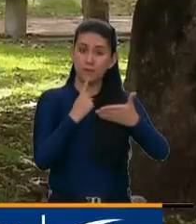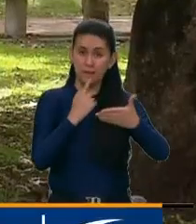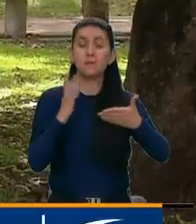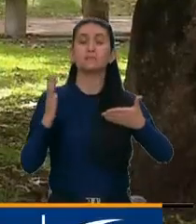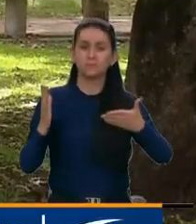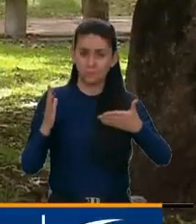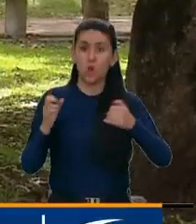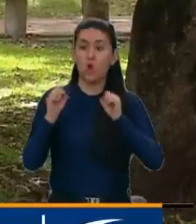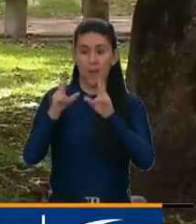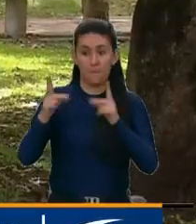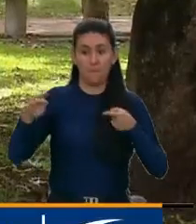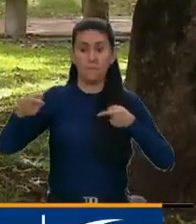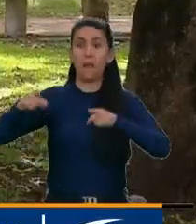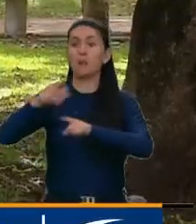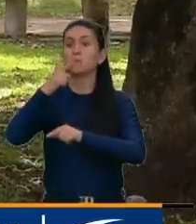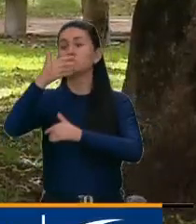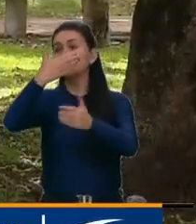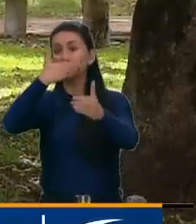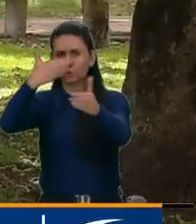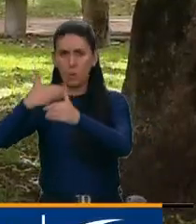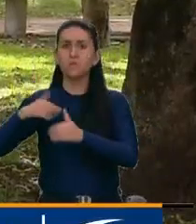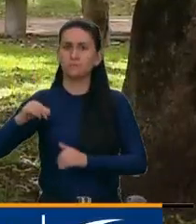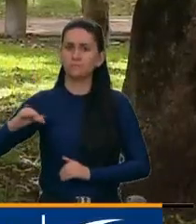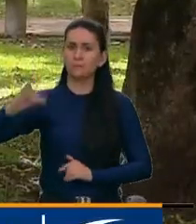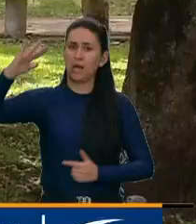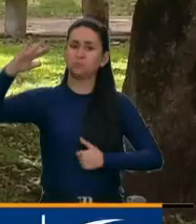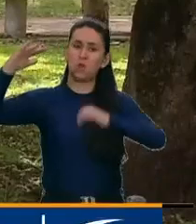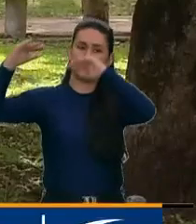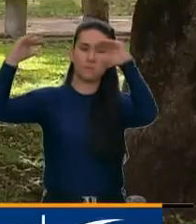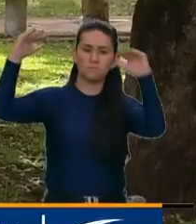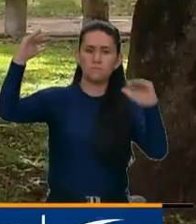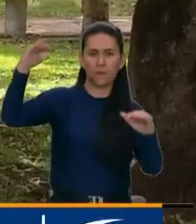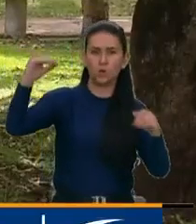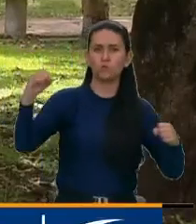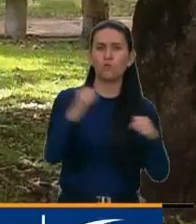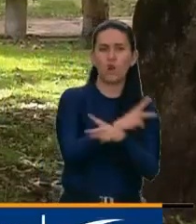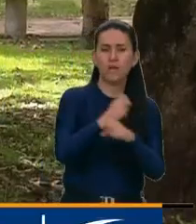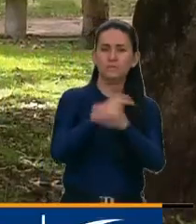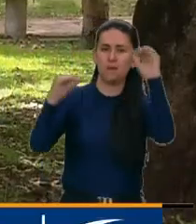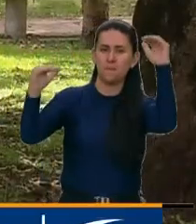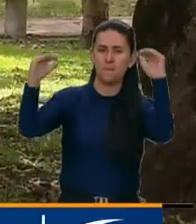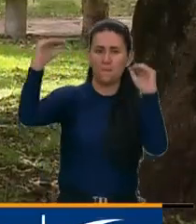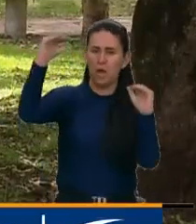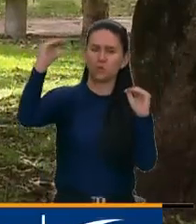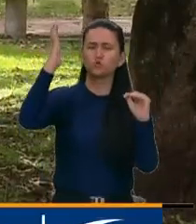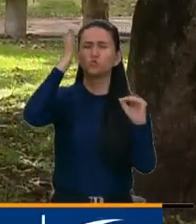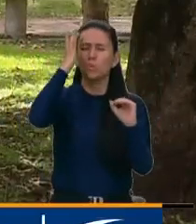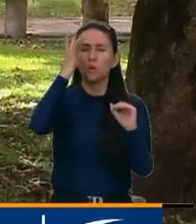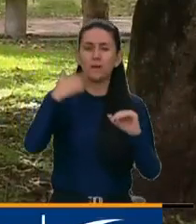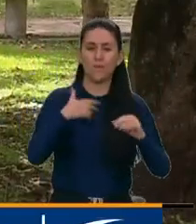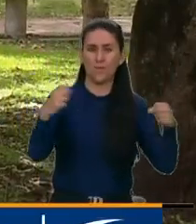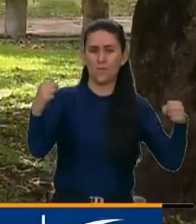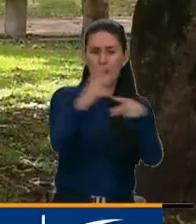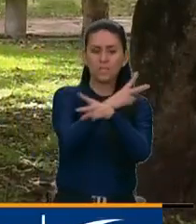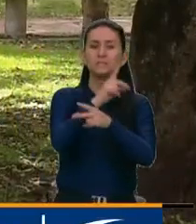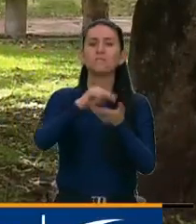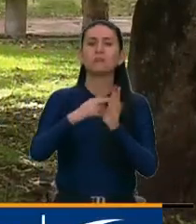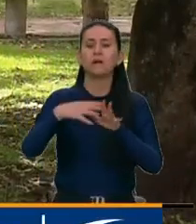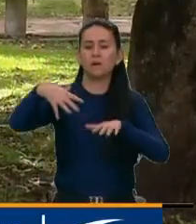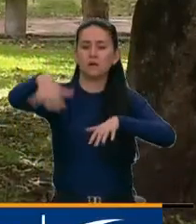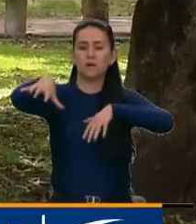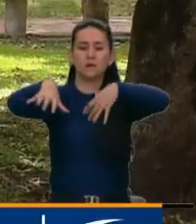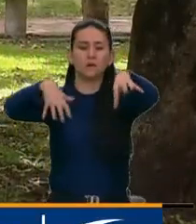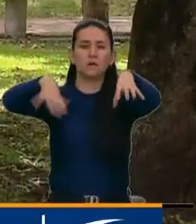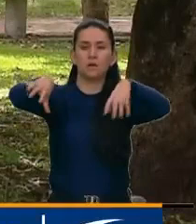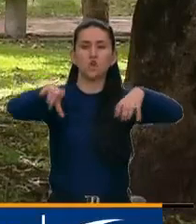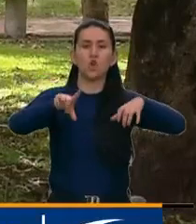esto, hay una disminución importante y significativa de la violencia. Dicen los expertos que esto se debe a que la violencia es sectorizada en algunas regiones